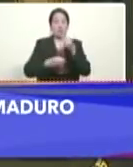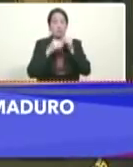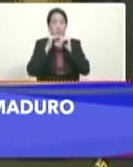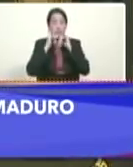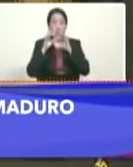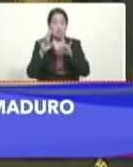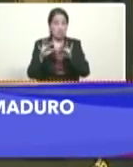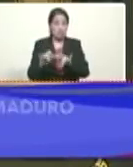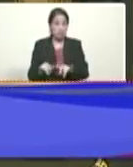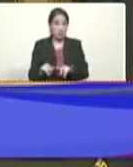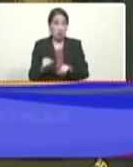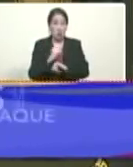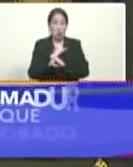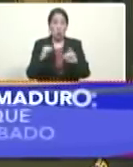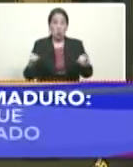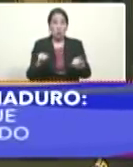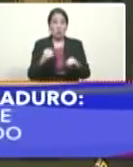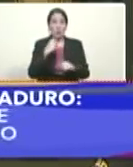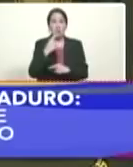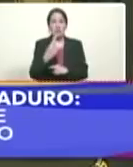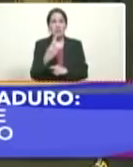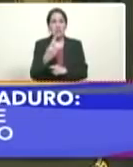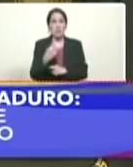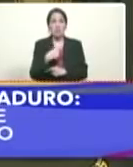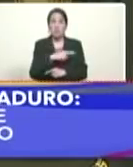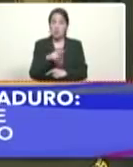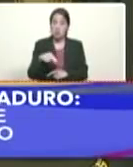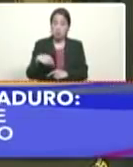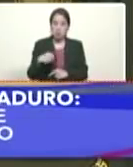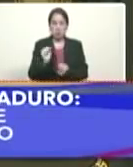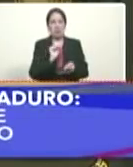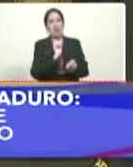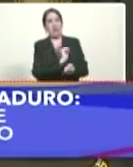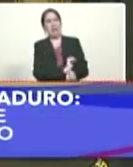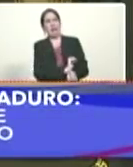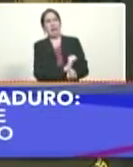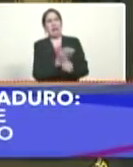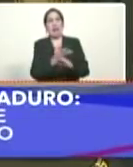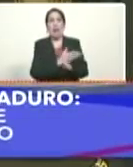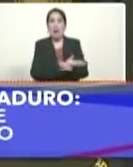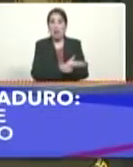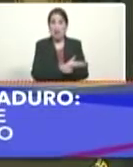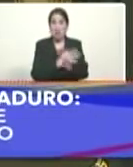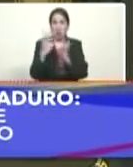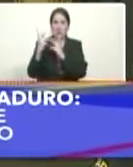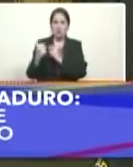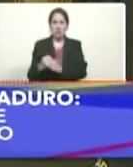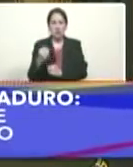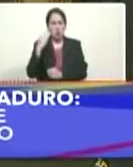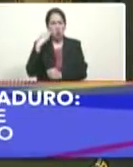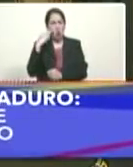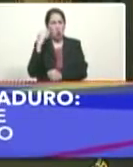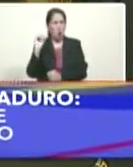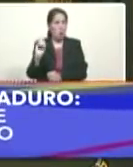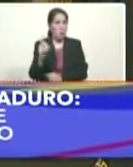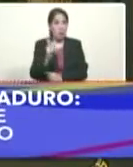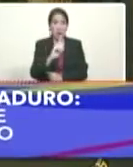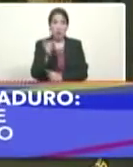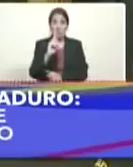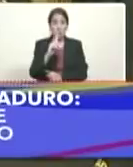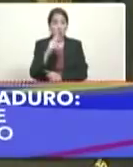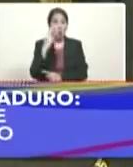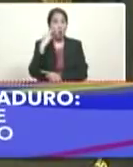bolton culmina diciendo nuestras manos ya no están atadas como lo estaban con la administración obama obama la crea